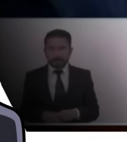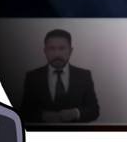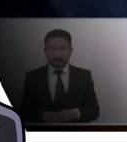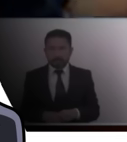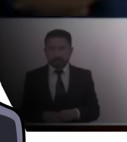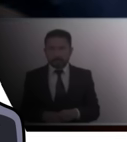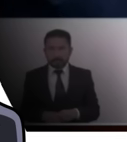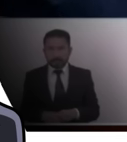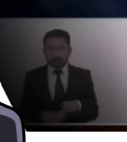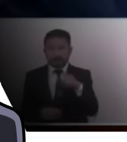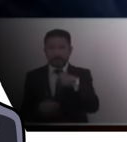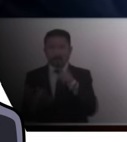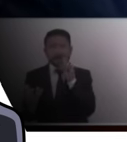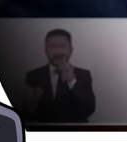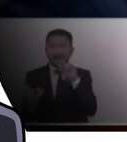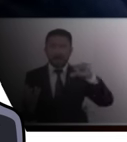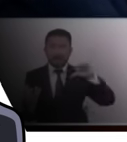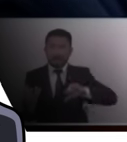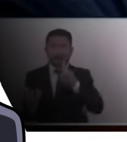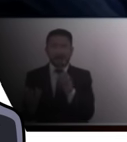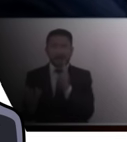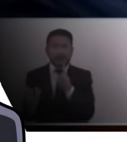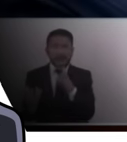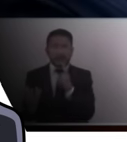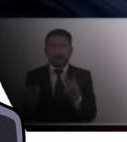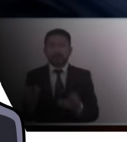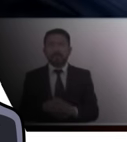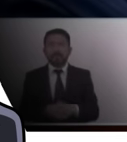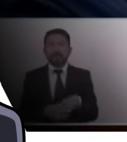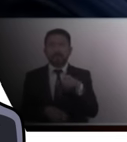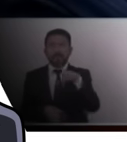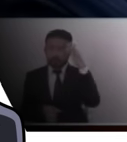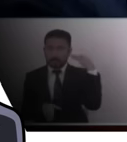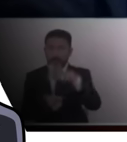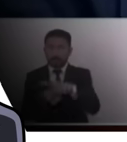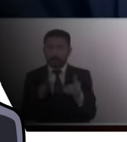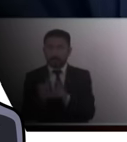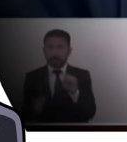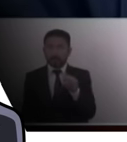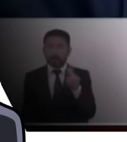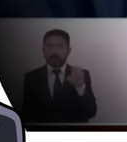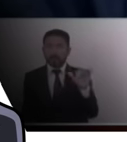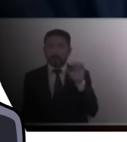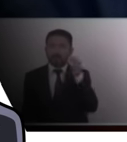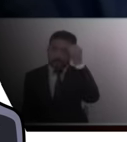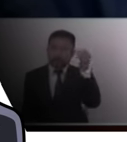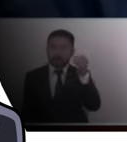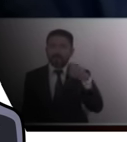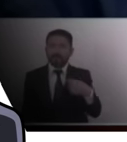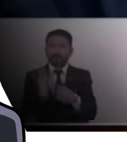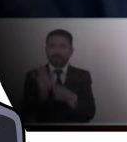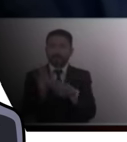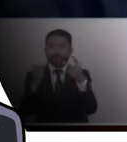Pero mienten. Fíjense, esto es lo que dijo la diputada Suecia Callejas. Este es